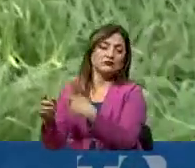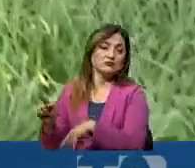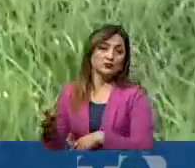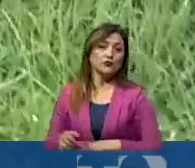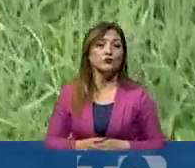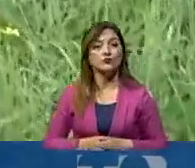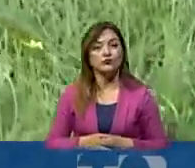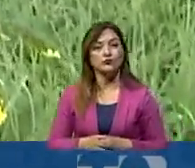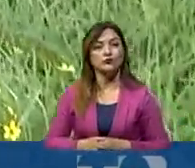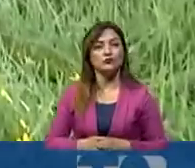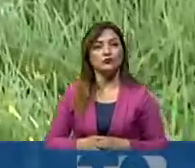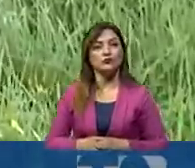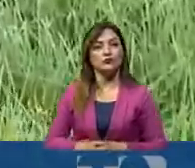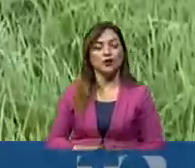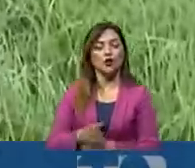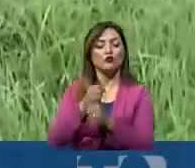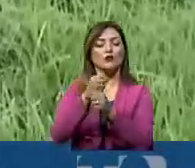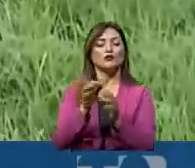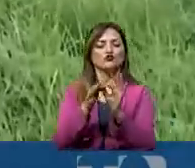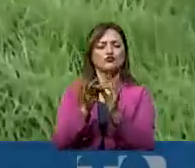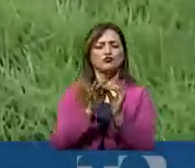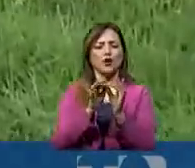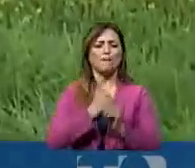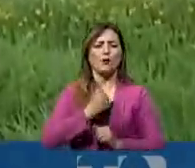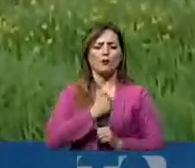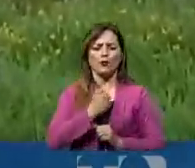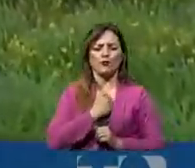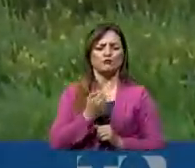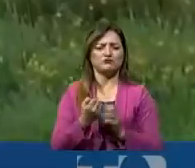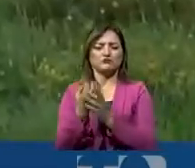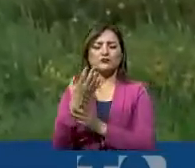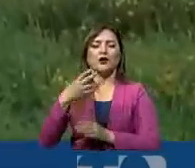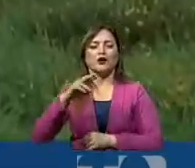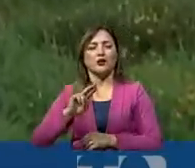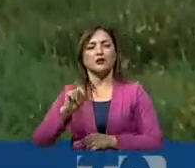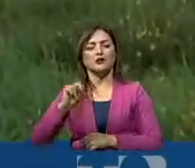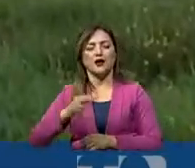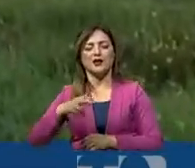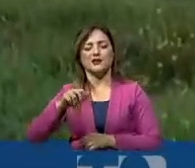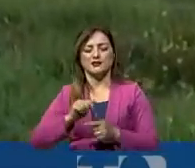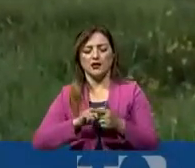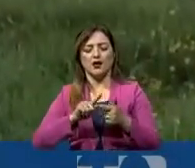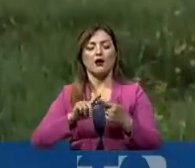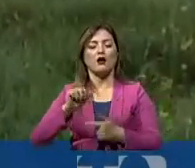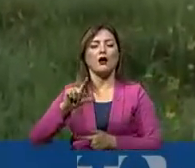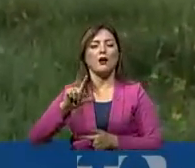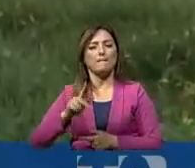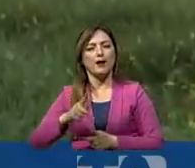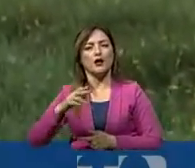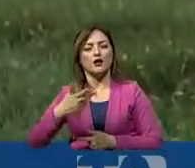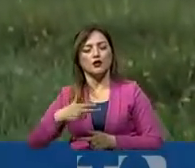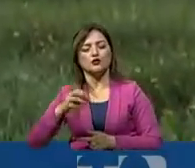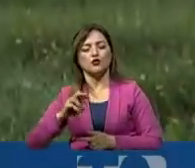una recuperación, una regeneración con especies nativas como el ñacha, como el alpachocho, como las agalitas, como